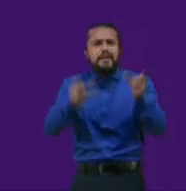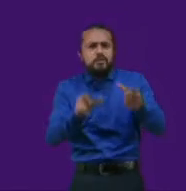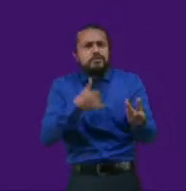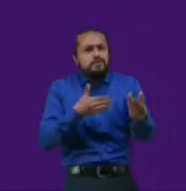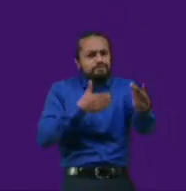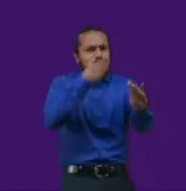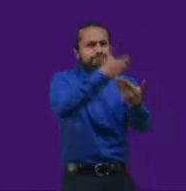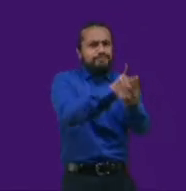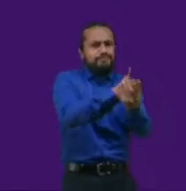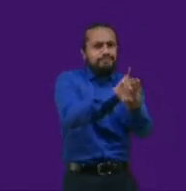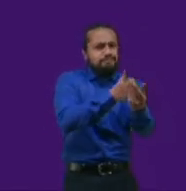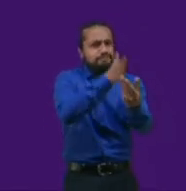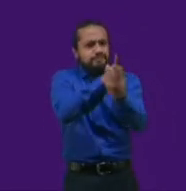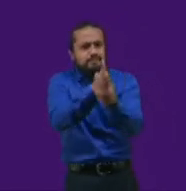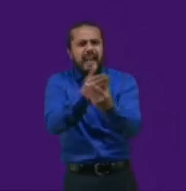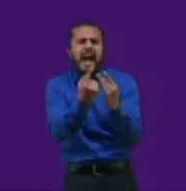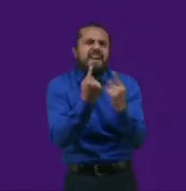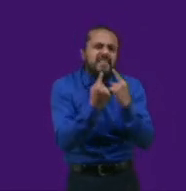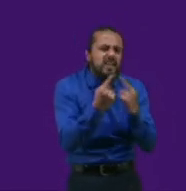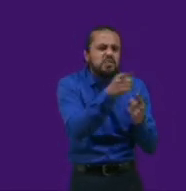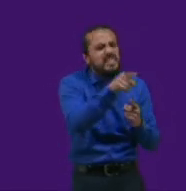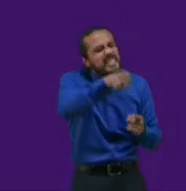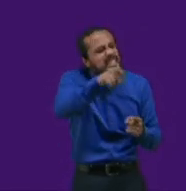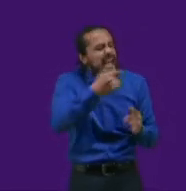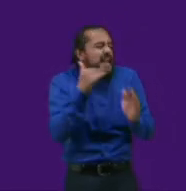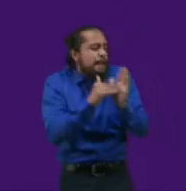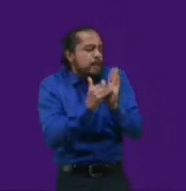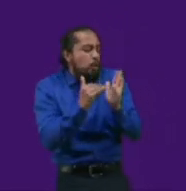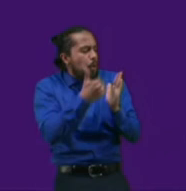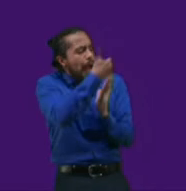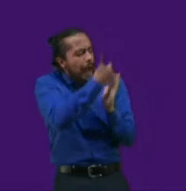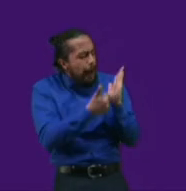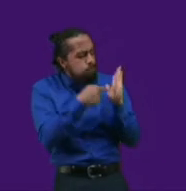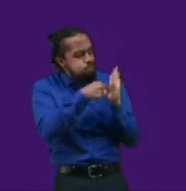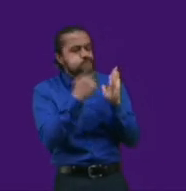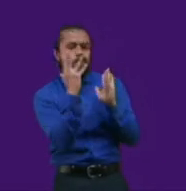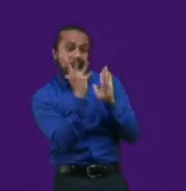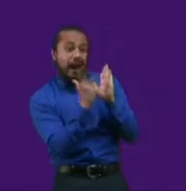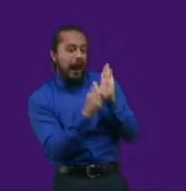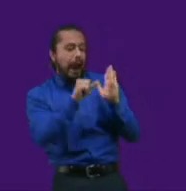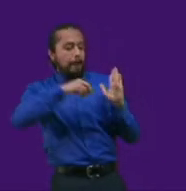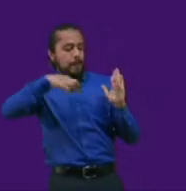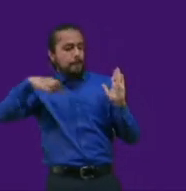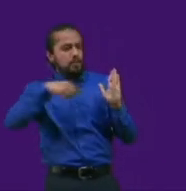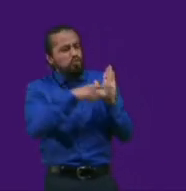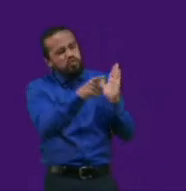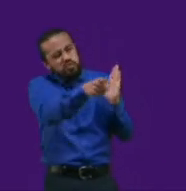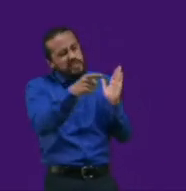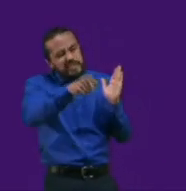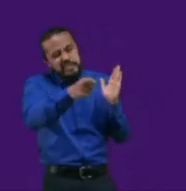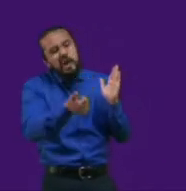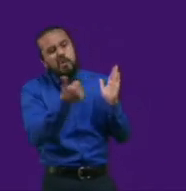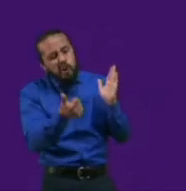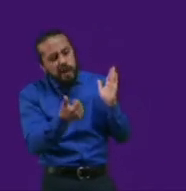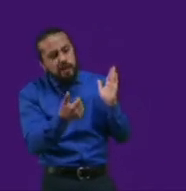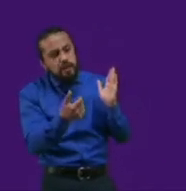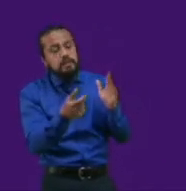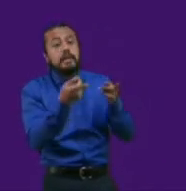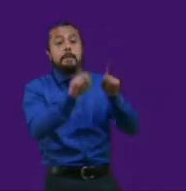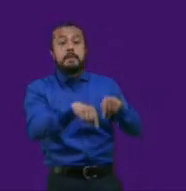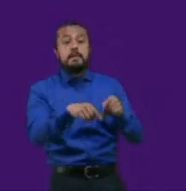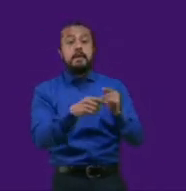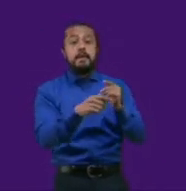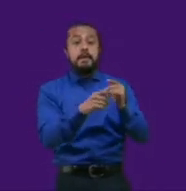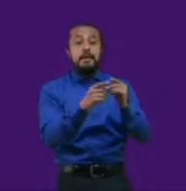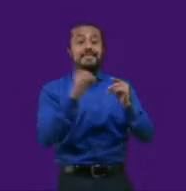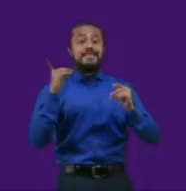nos comenzaron a pedir todo este tipo de cosas. Pero esos momentos, una cosa también es escuchar al usuario por medio de una encuesta digital y otra cosa